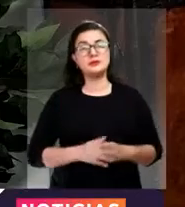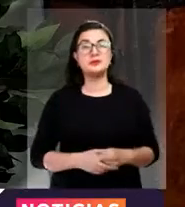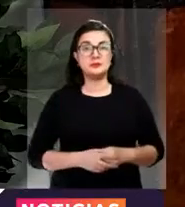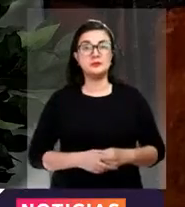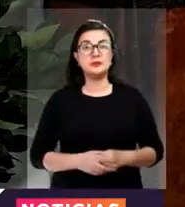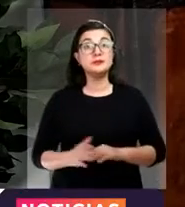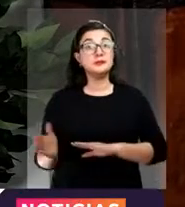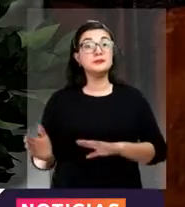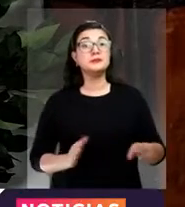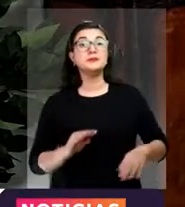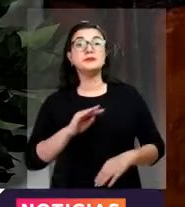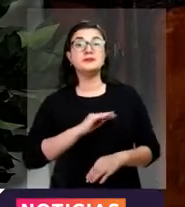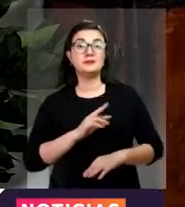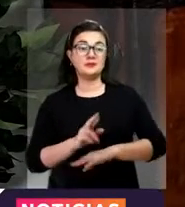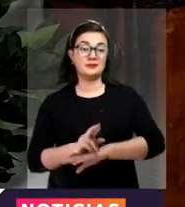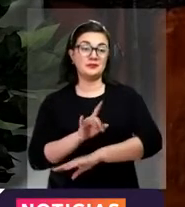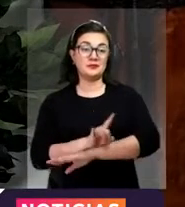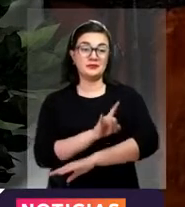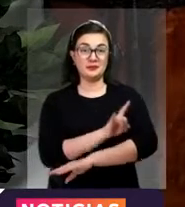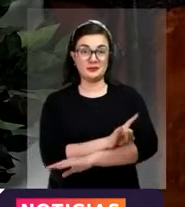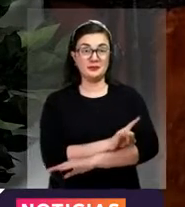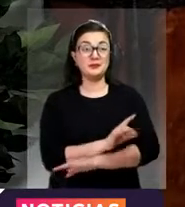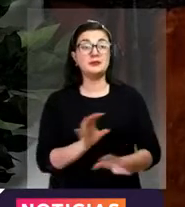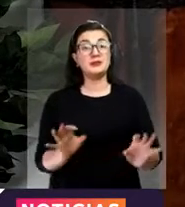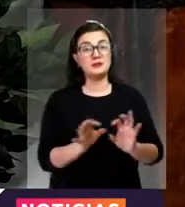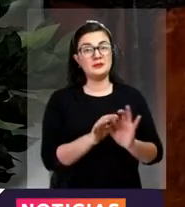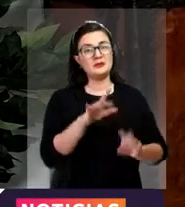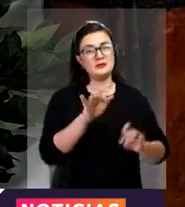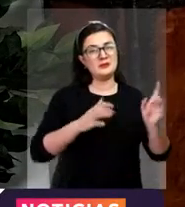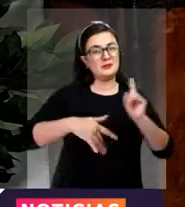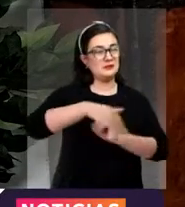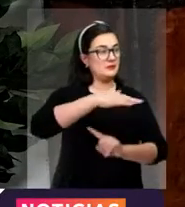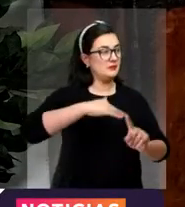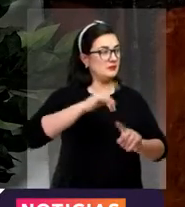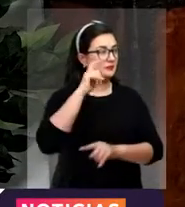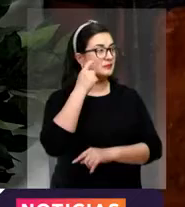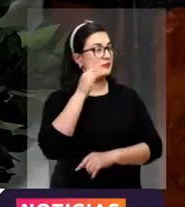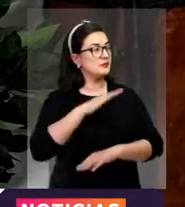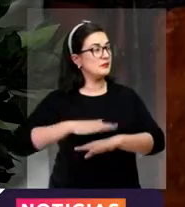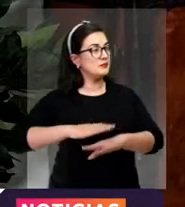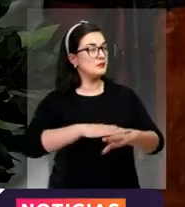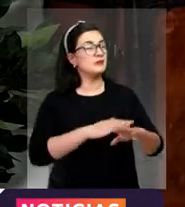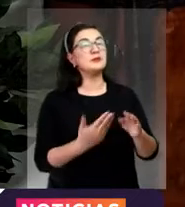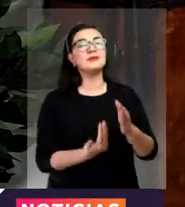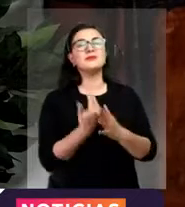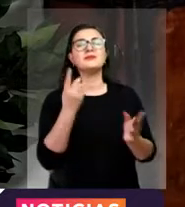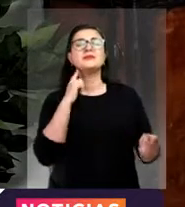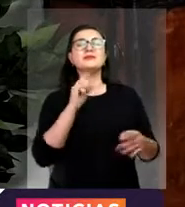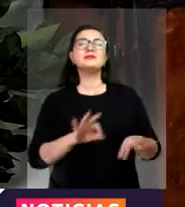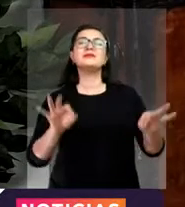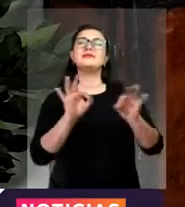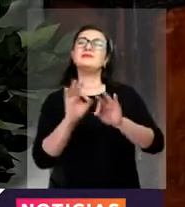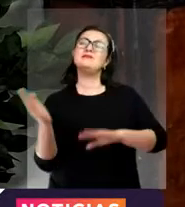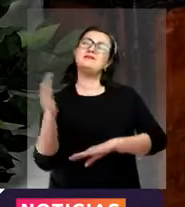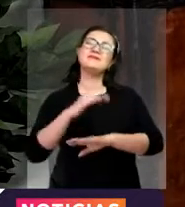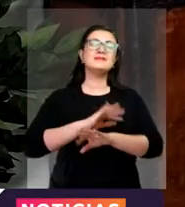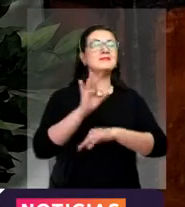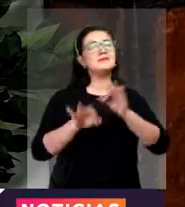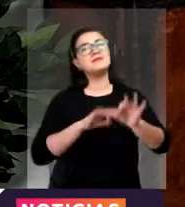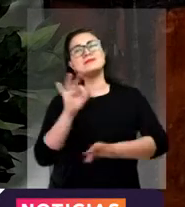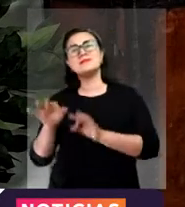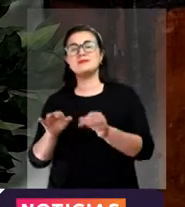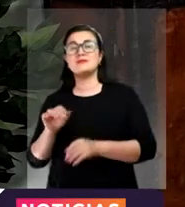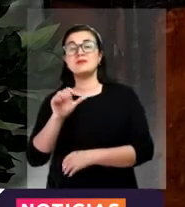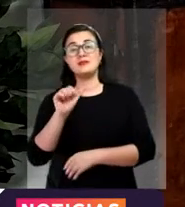La alcaldía de Rafael Uribe Uribe, con el apoyo de las secretarías de Ambiente y Gobierno, llevó a cabo una jornada de recuperación ambiental en el canal